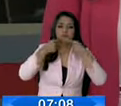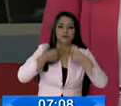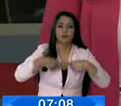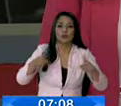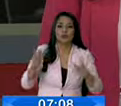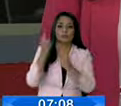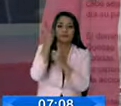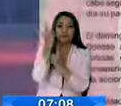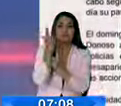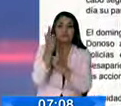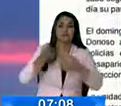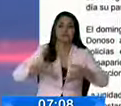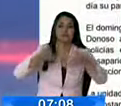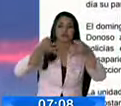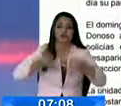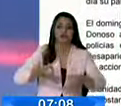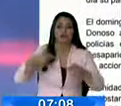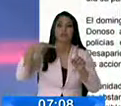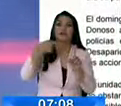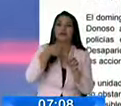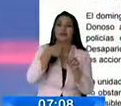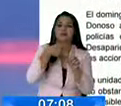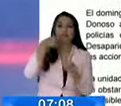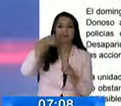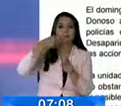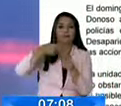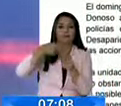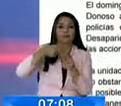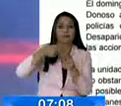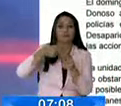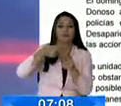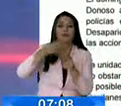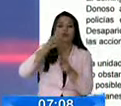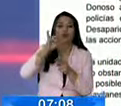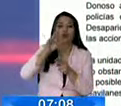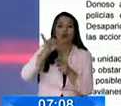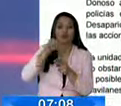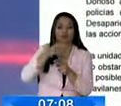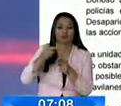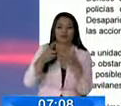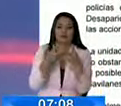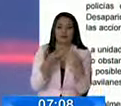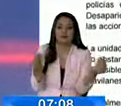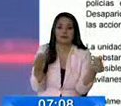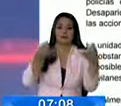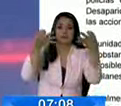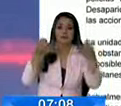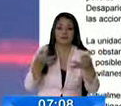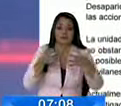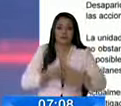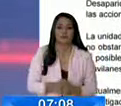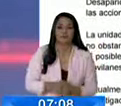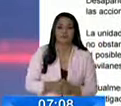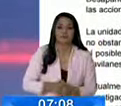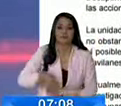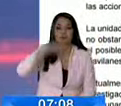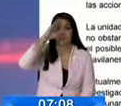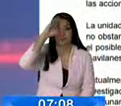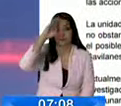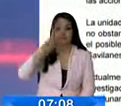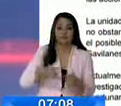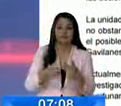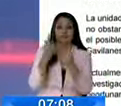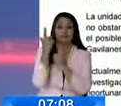Fuerzas Armadas confirmaron la desaparición del cabo segundo de infantería. Mencionan además que elementos de la Policía y Ejército